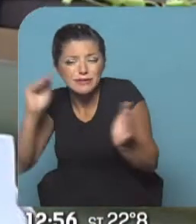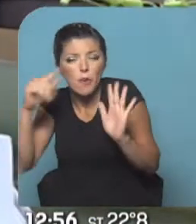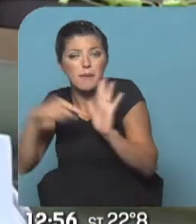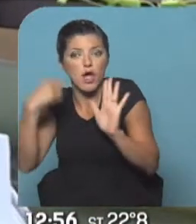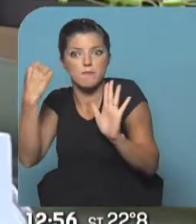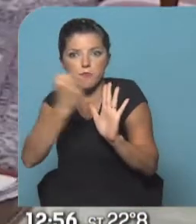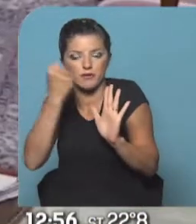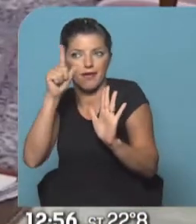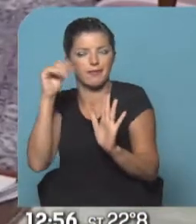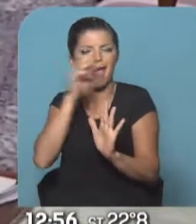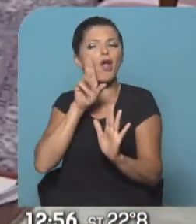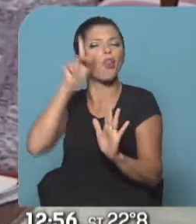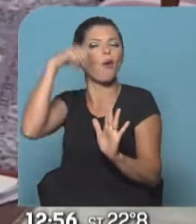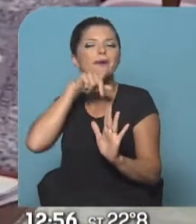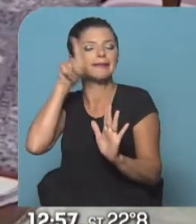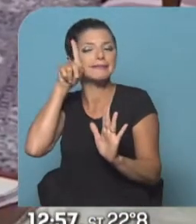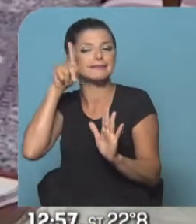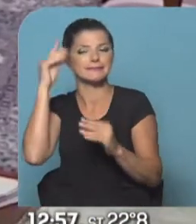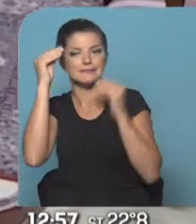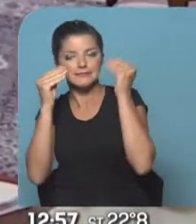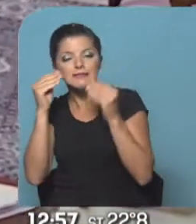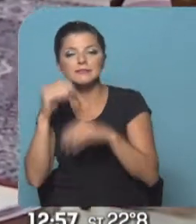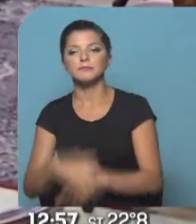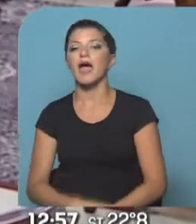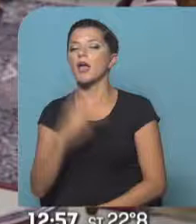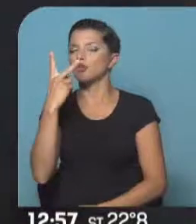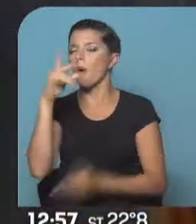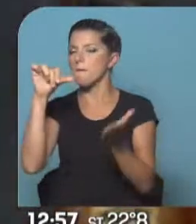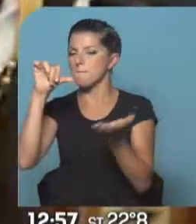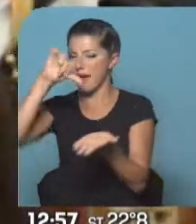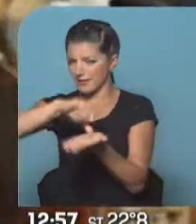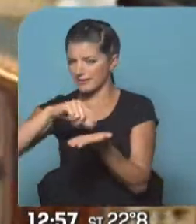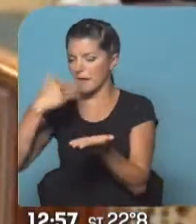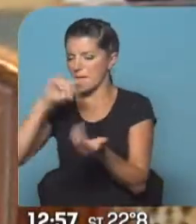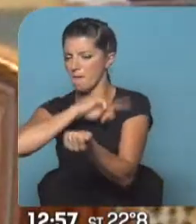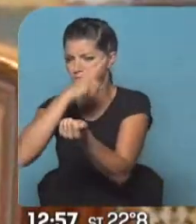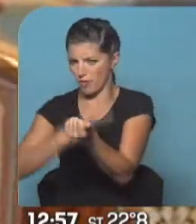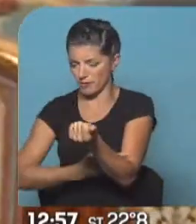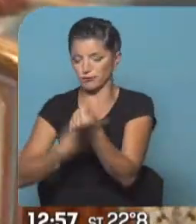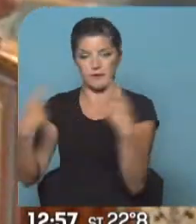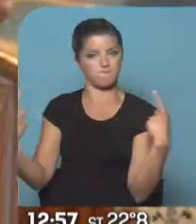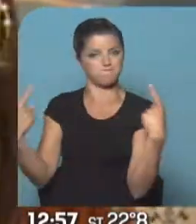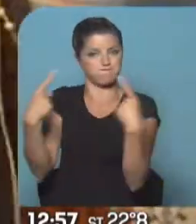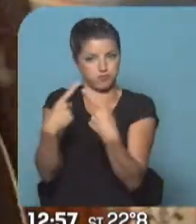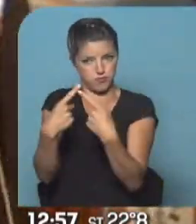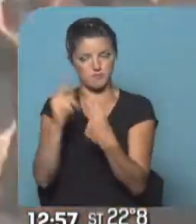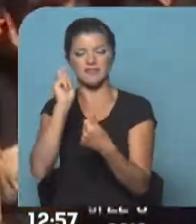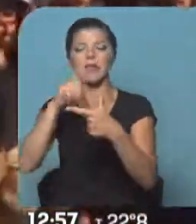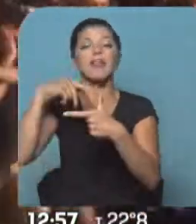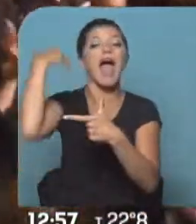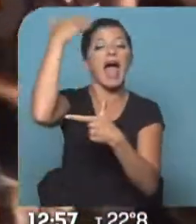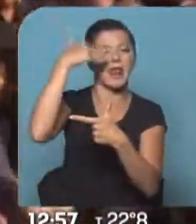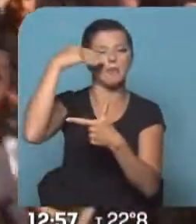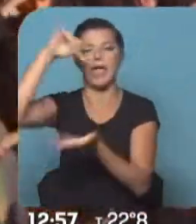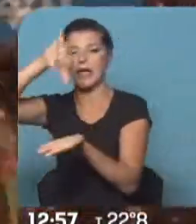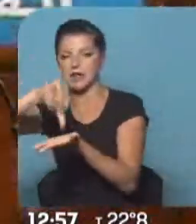Medio Oriente, con ramificaciones que alcanzan a dos poderosos actores regionales fuertemente enfrentados, Arabia Saudita e